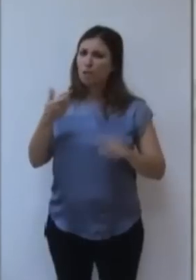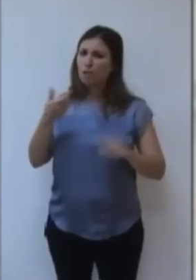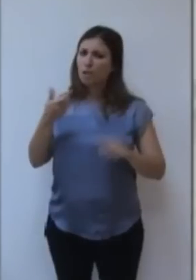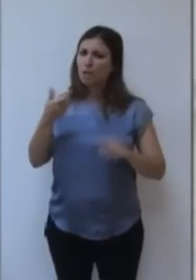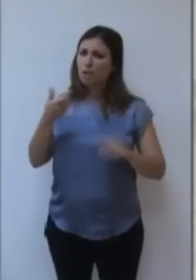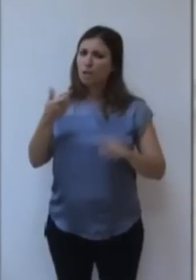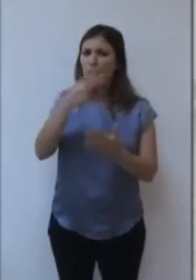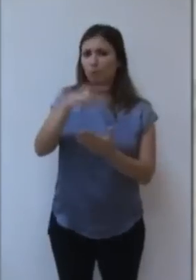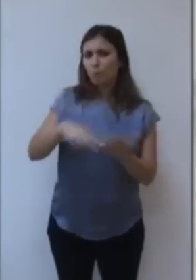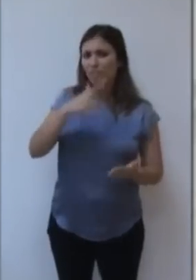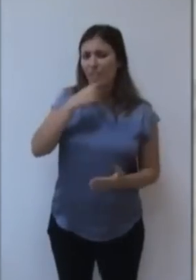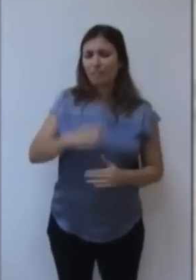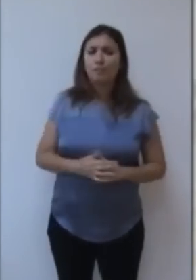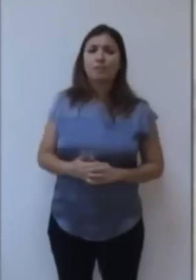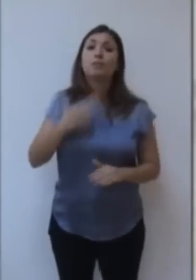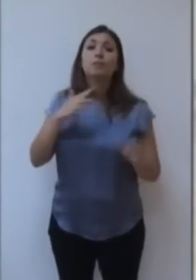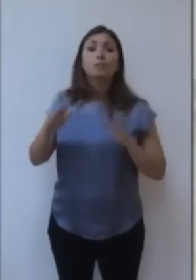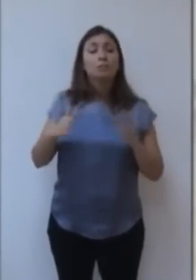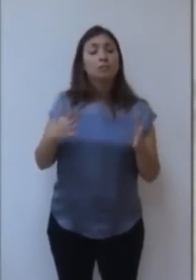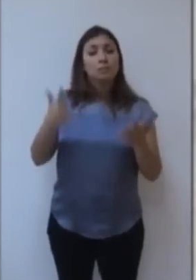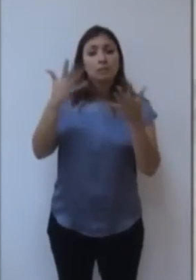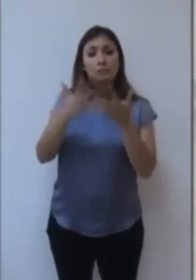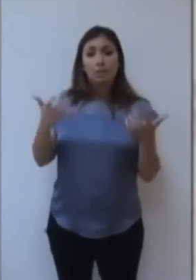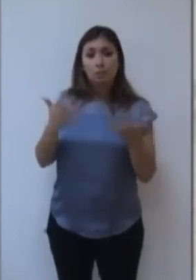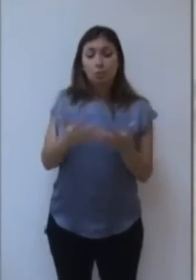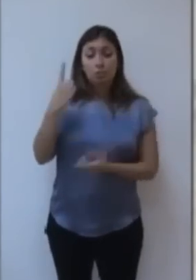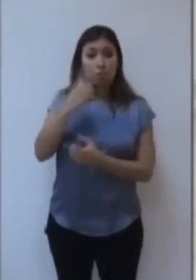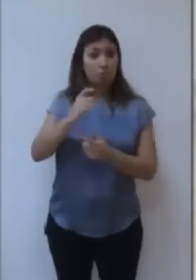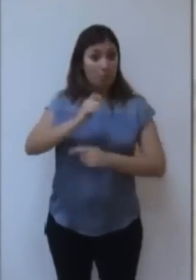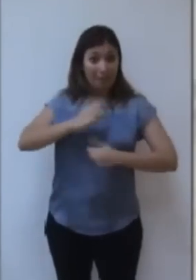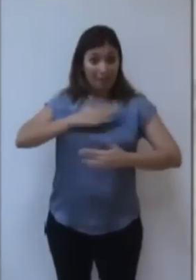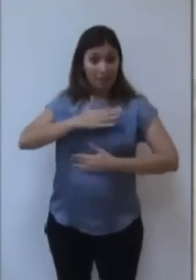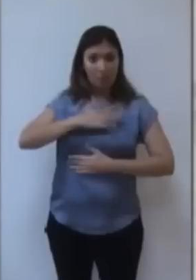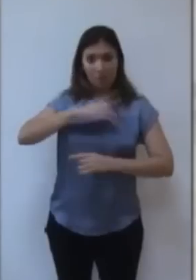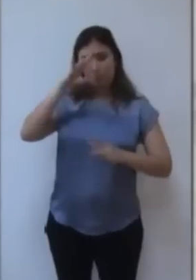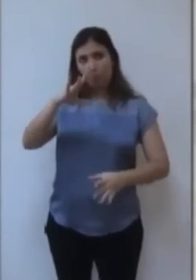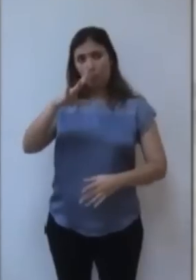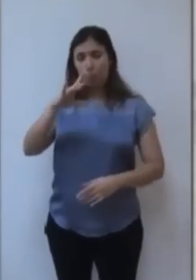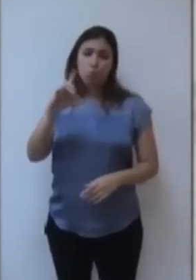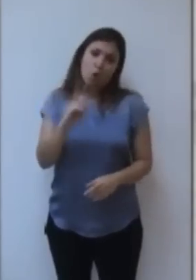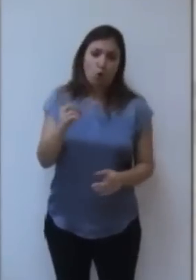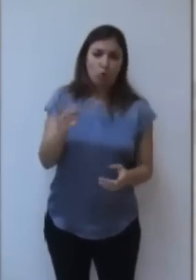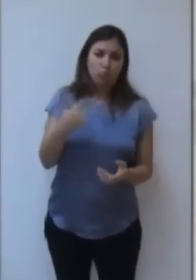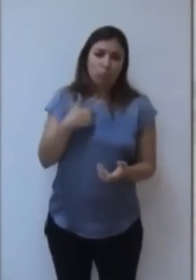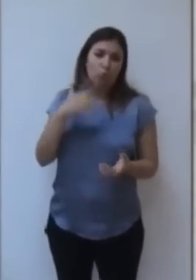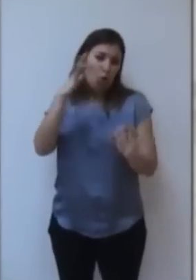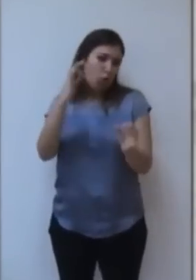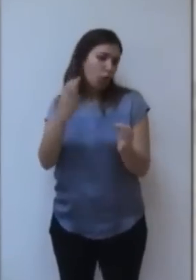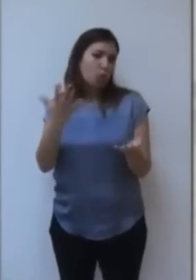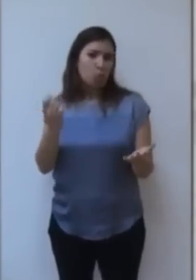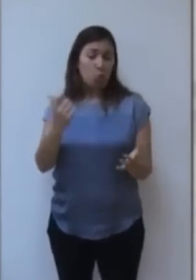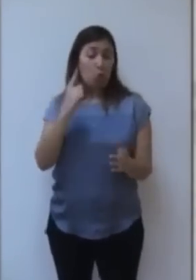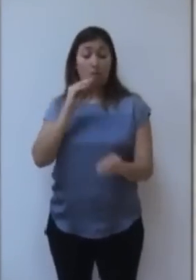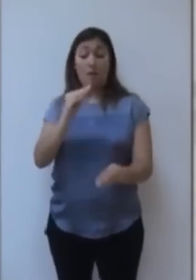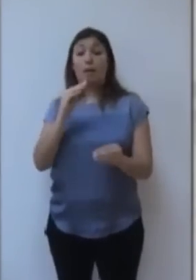fácil. Ahí hay textos, a mí por ejemplo me ha sorprendido, no me sorprende, lo veo muy lógico, pero me